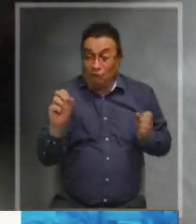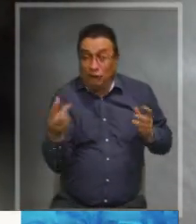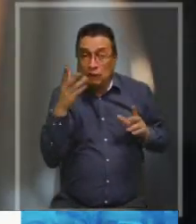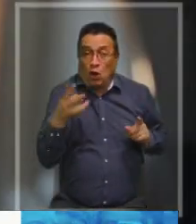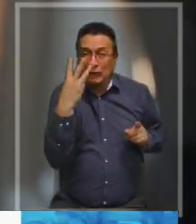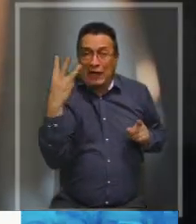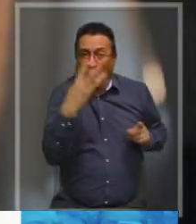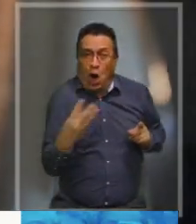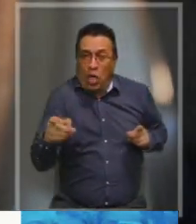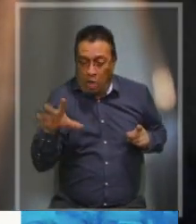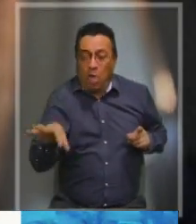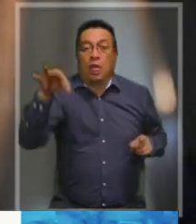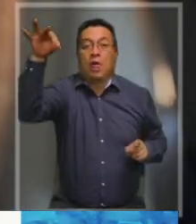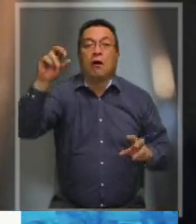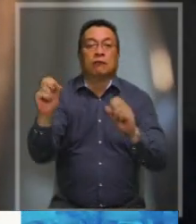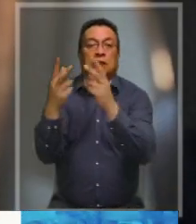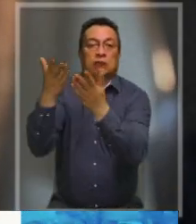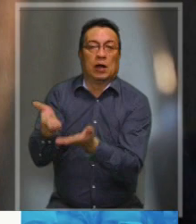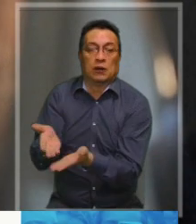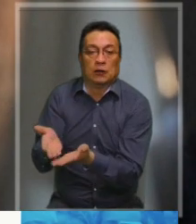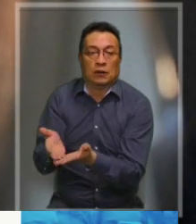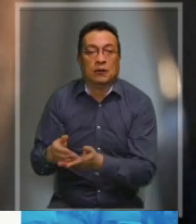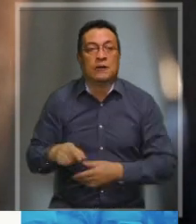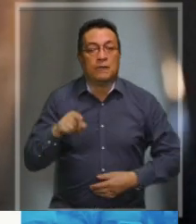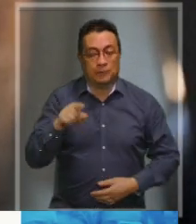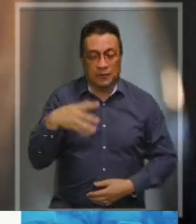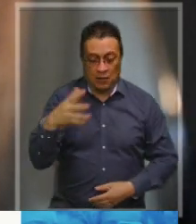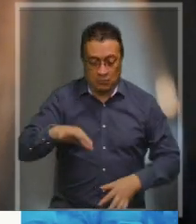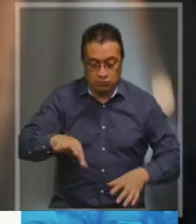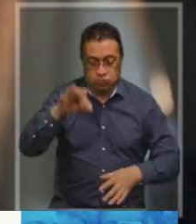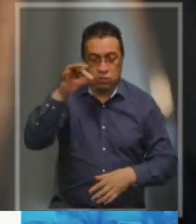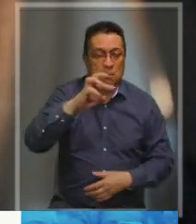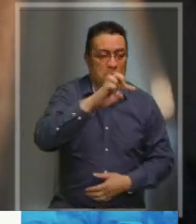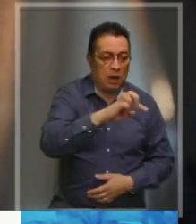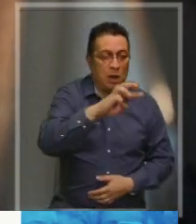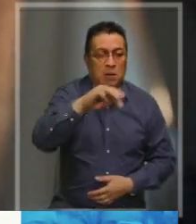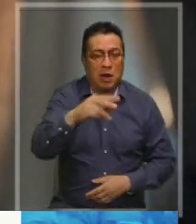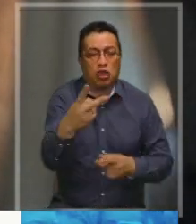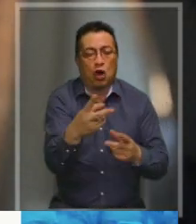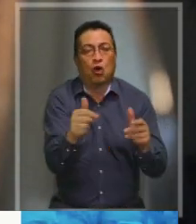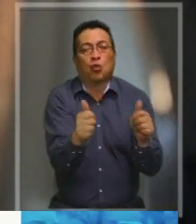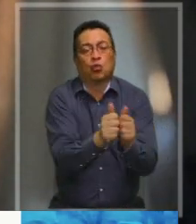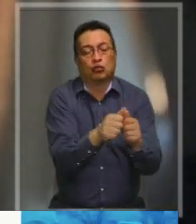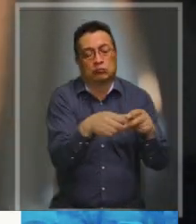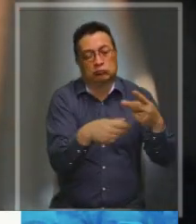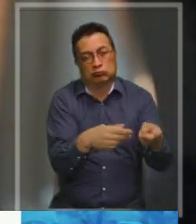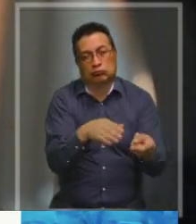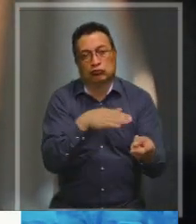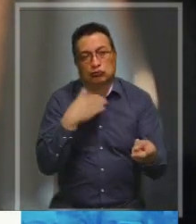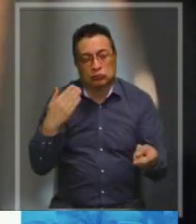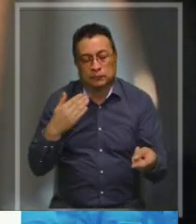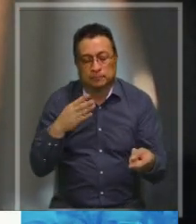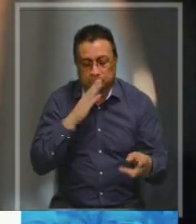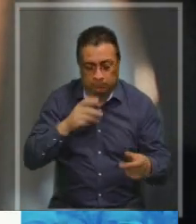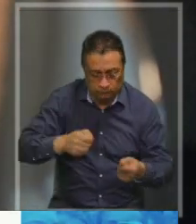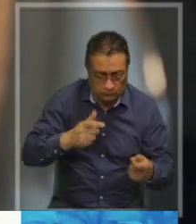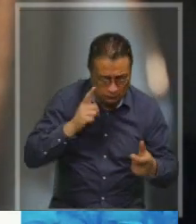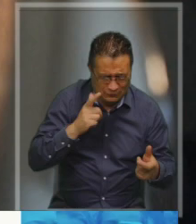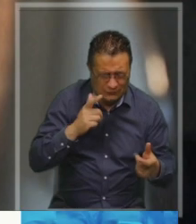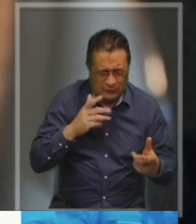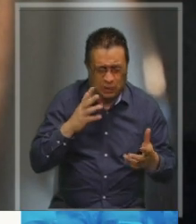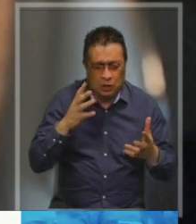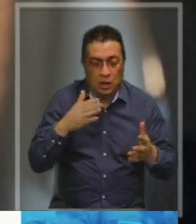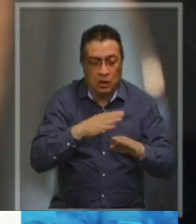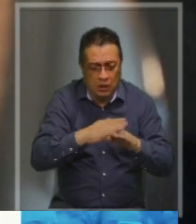sobreviviente. Encontramos los cuerpos de los padres uno al lado del otro. Oímos un sonido mientras excavábamos. Cavamos